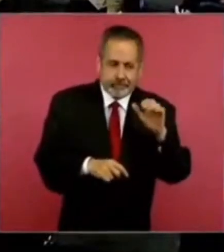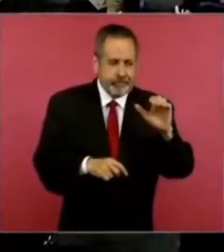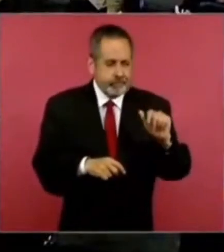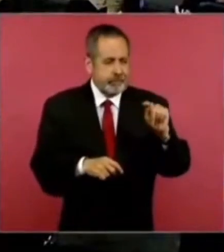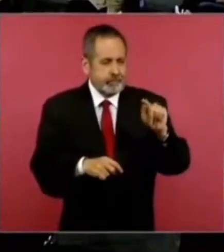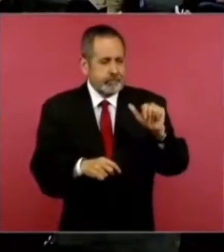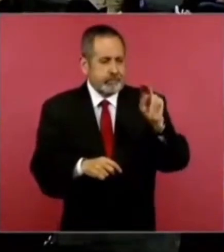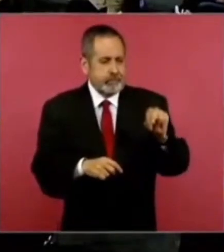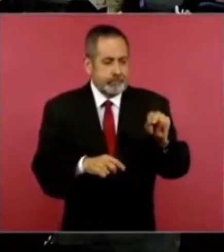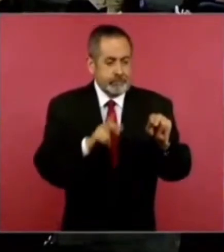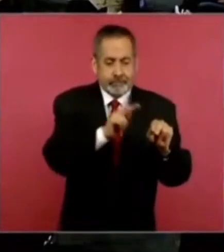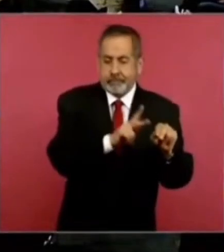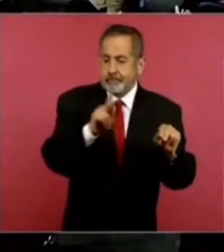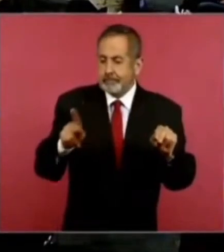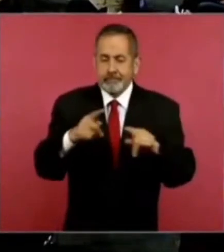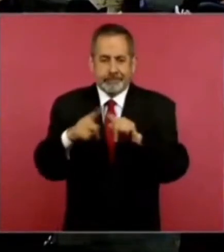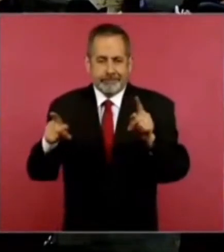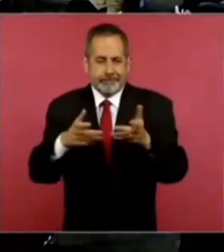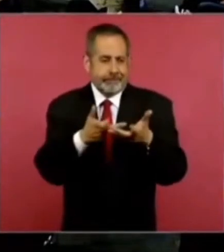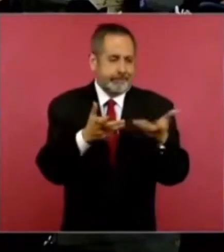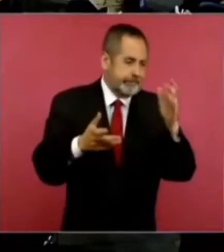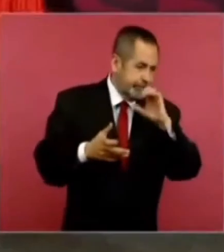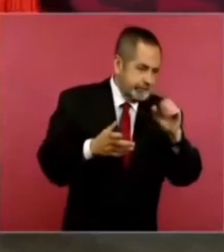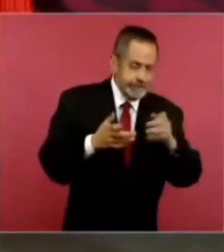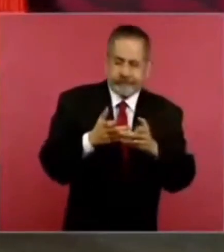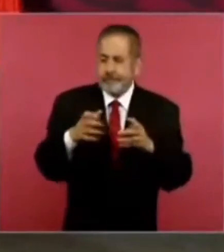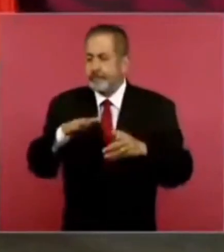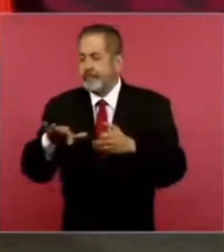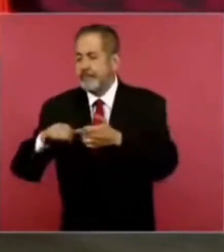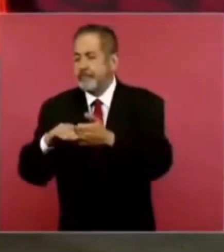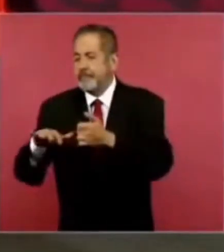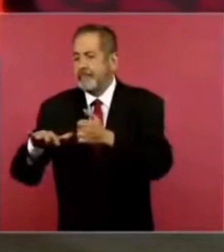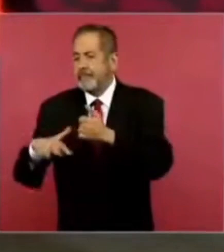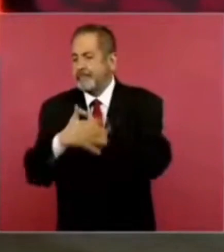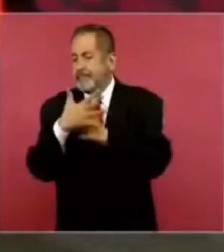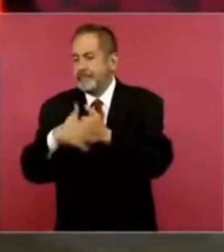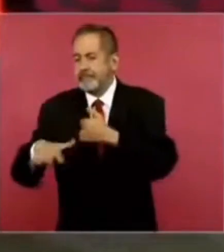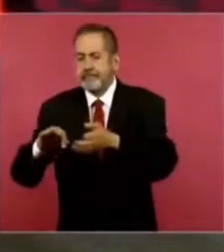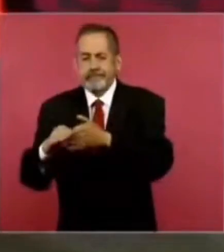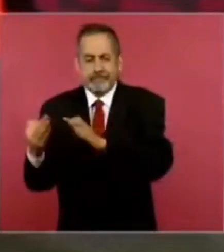Catalán, sí, nada más que está en Tierra Caliente y ese está en la costa.